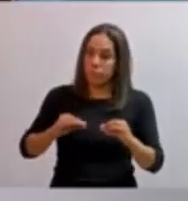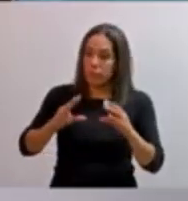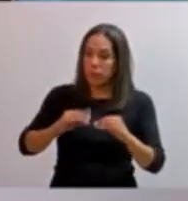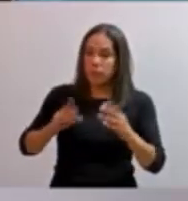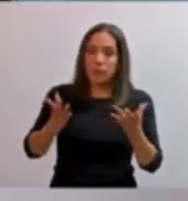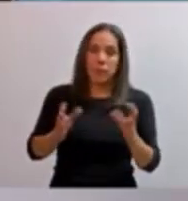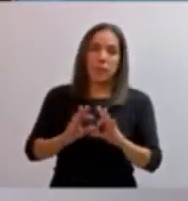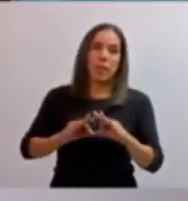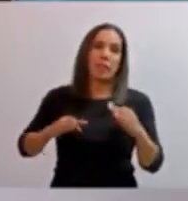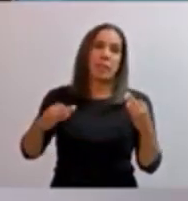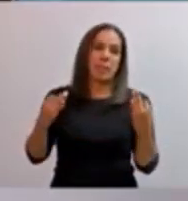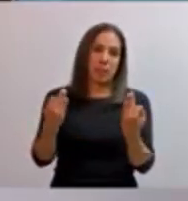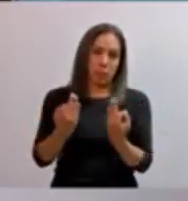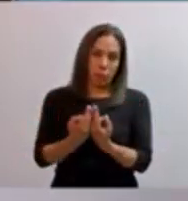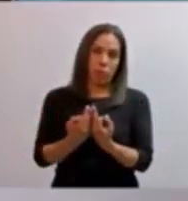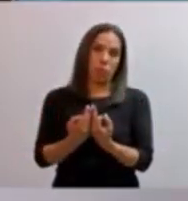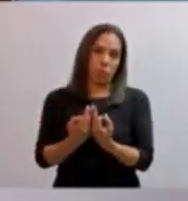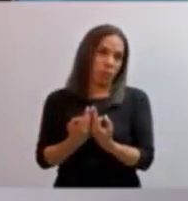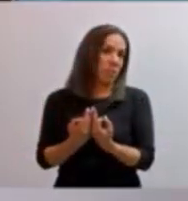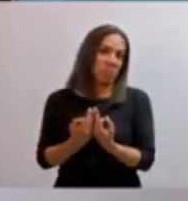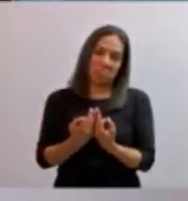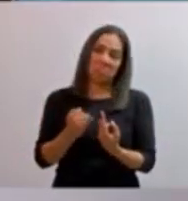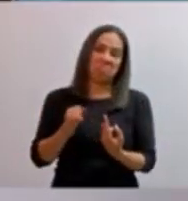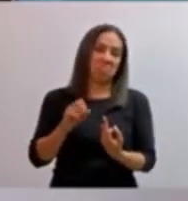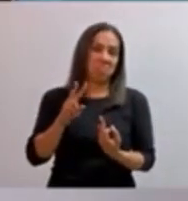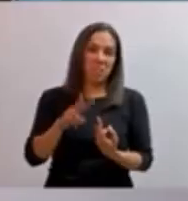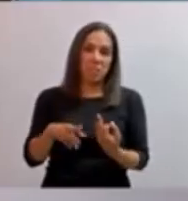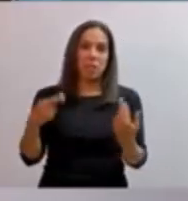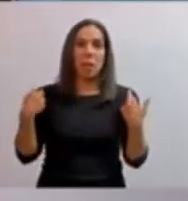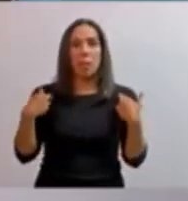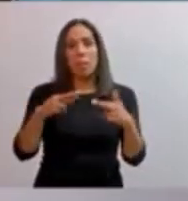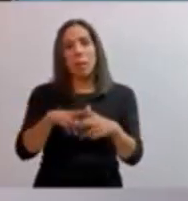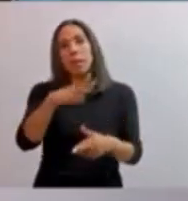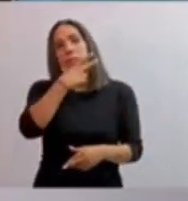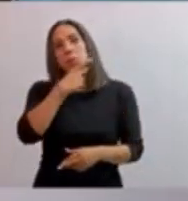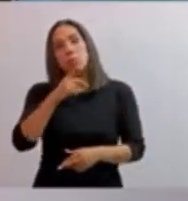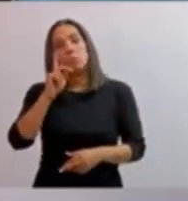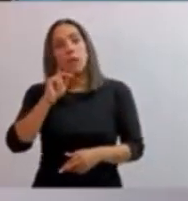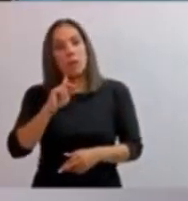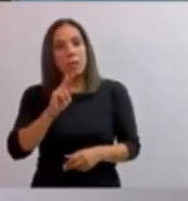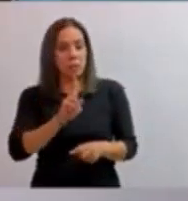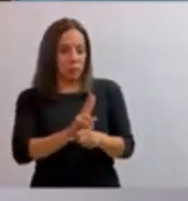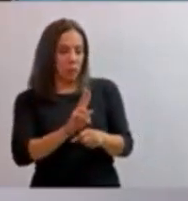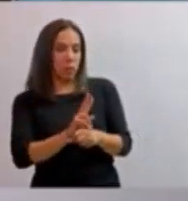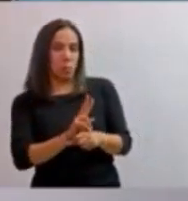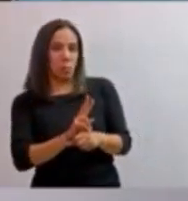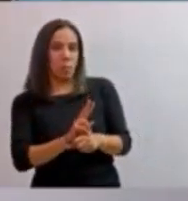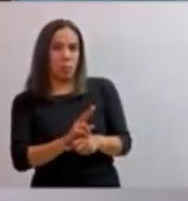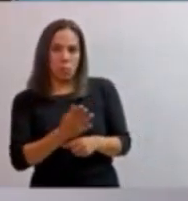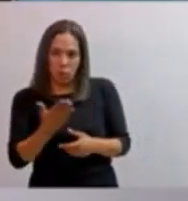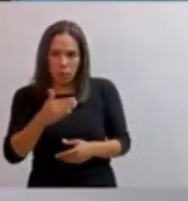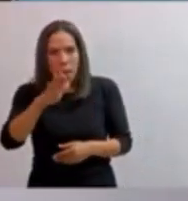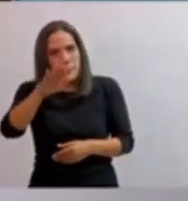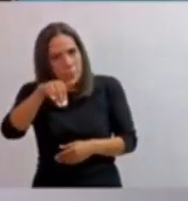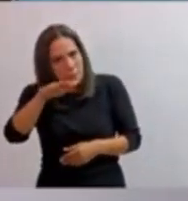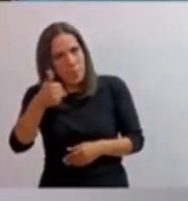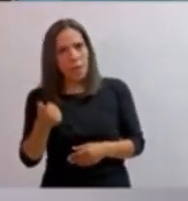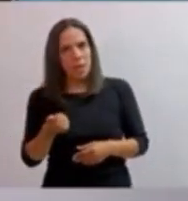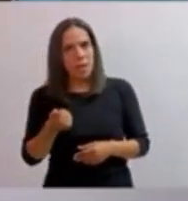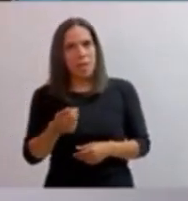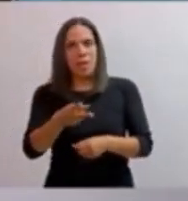supervisión también requerimos de ustedes, ¿no? Maestras, maestros supervisores, queremos que se sumen a partir